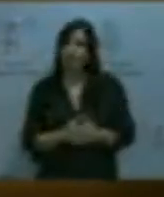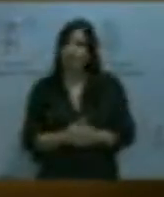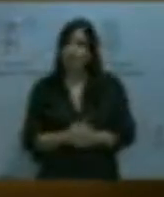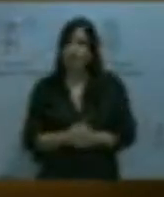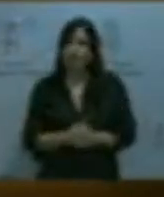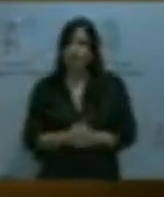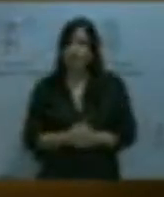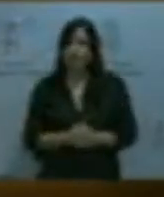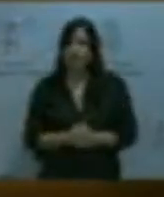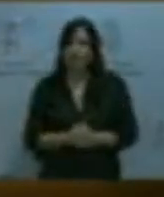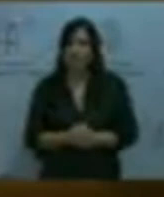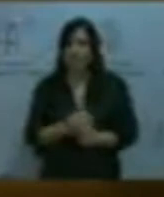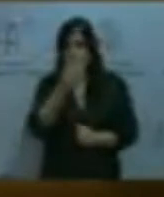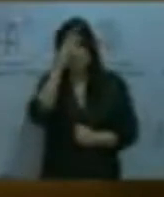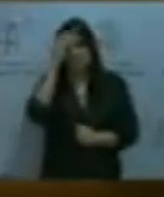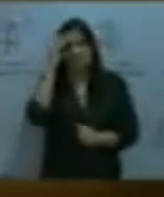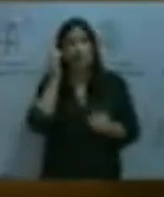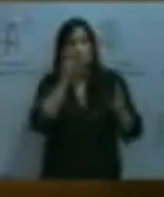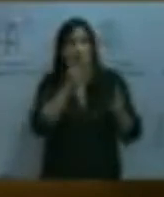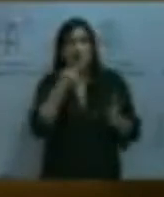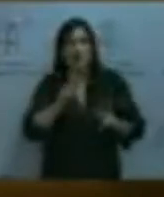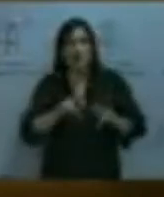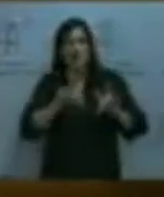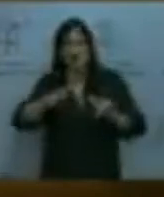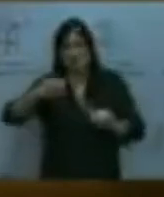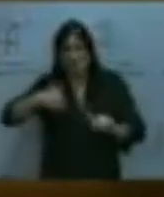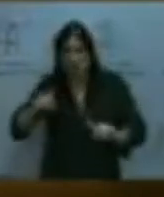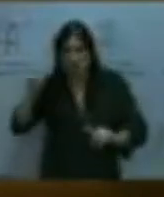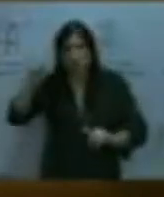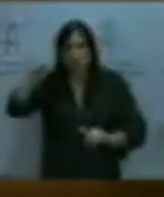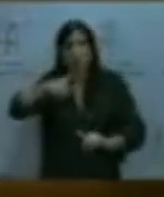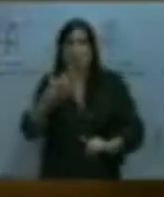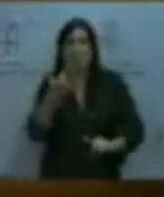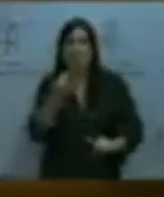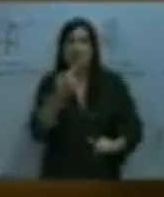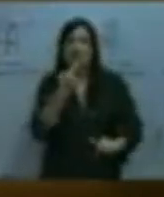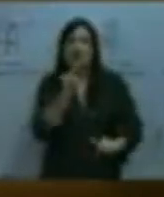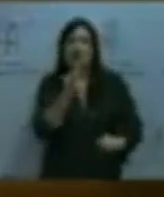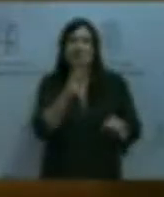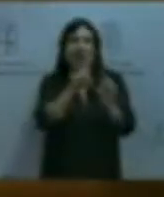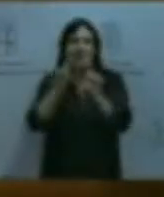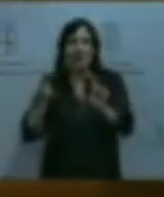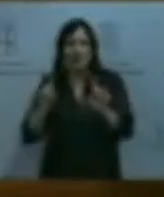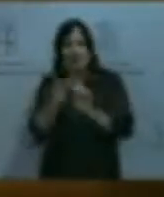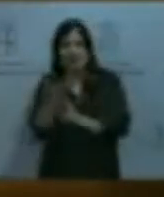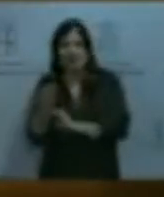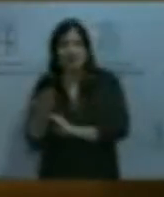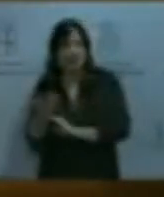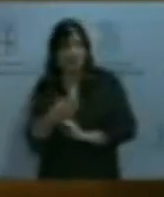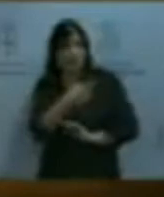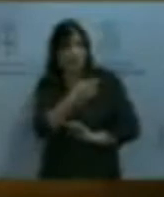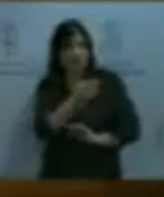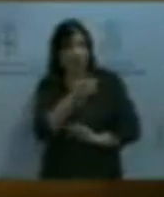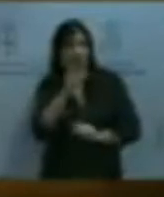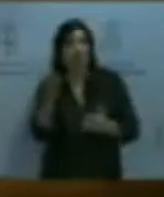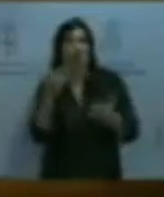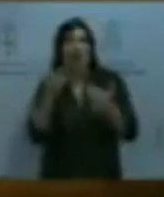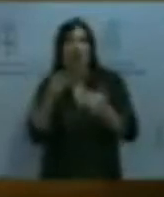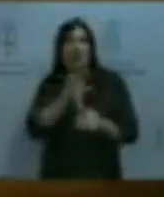que necesitan empresas bueno pues mire yo les recomiendo que hable con el señor román rodríguez el consejero de cultura de la xunta de